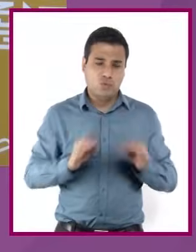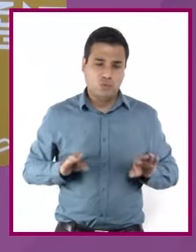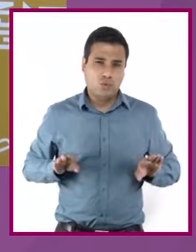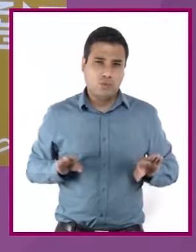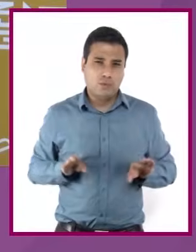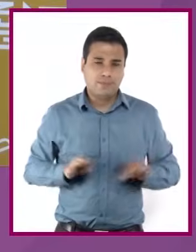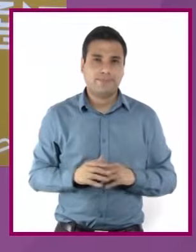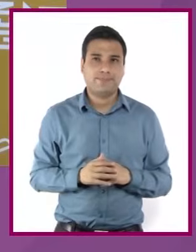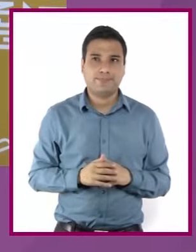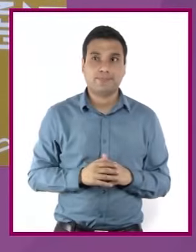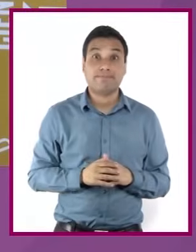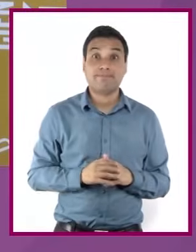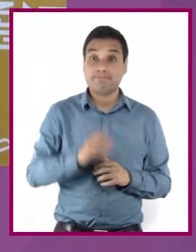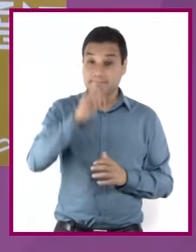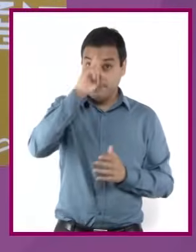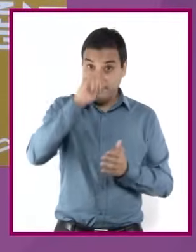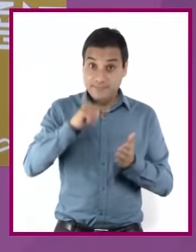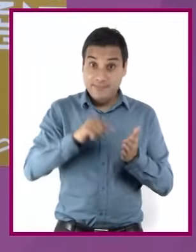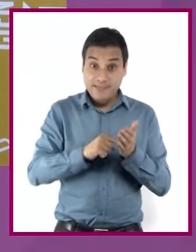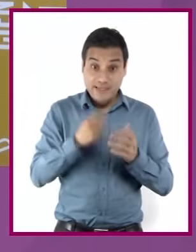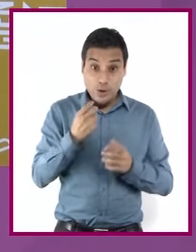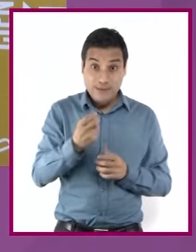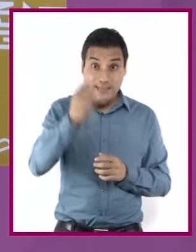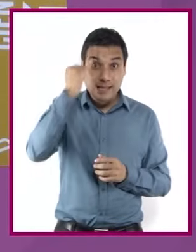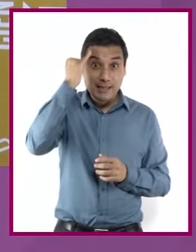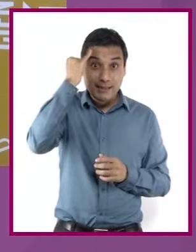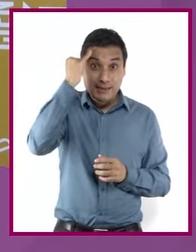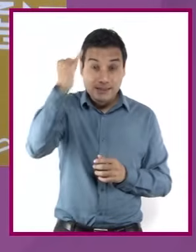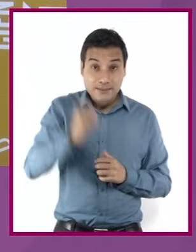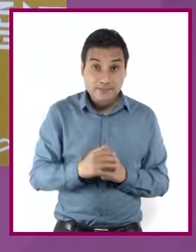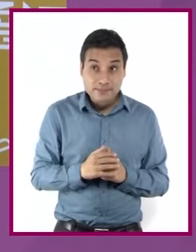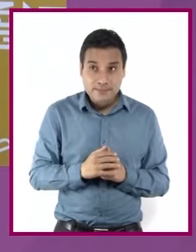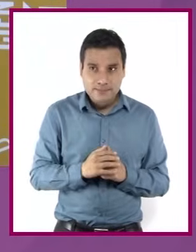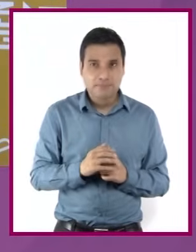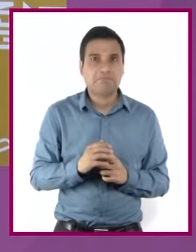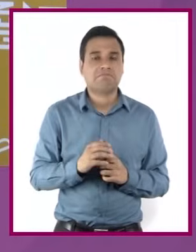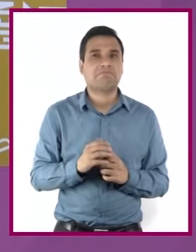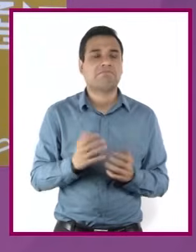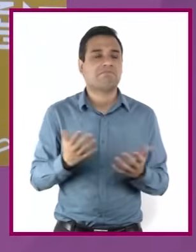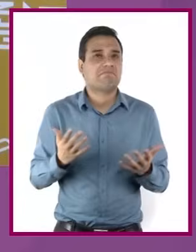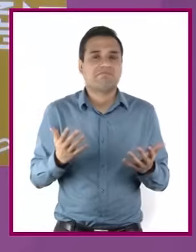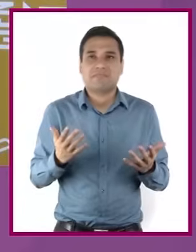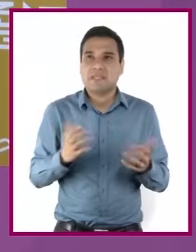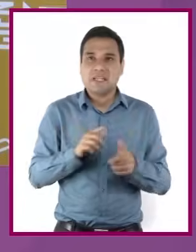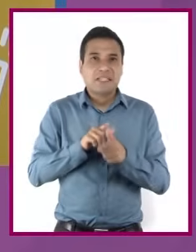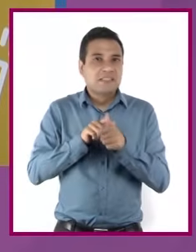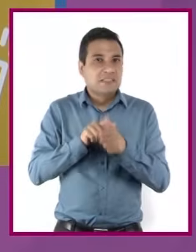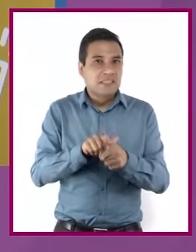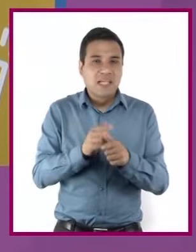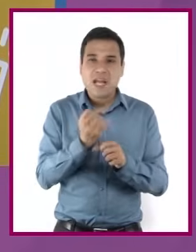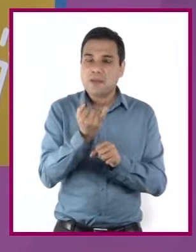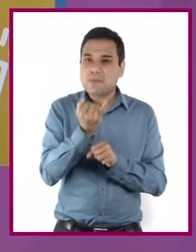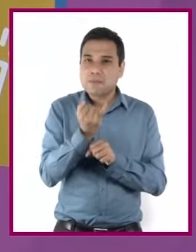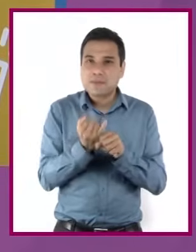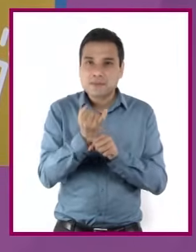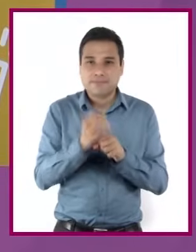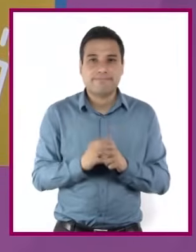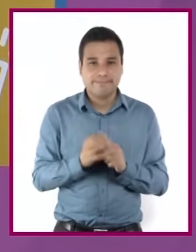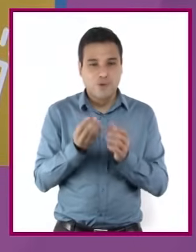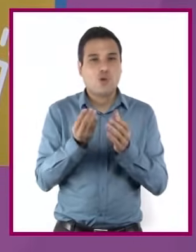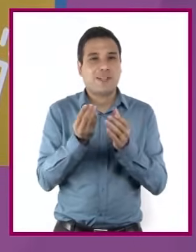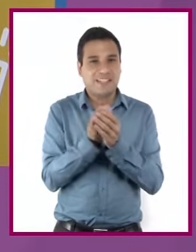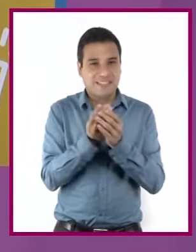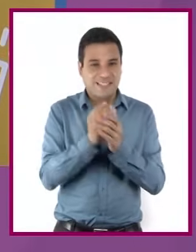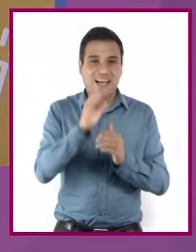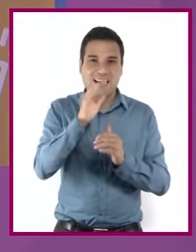Maestro, creo que estas ideas sobre la naturaleza de la materia parecen no tener fin. Pero nuestro programa sí.